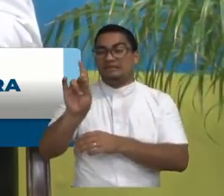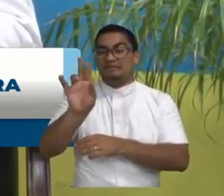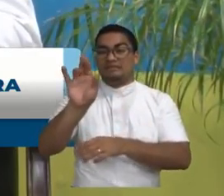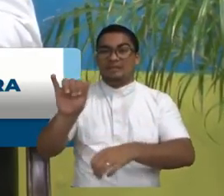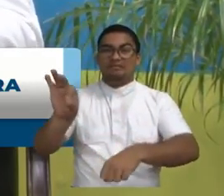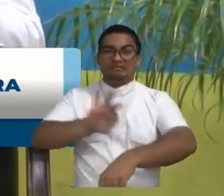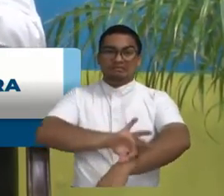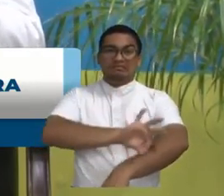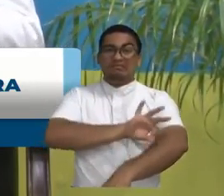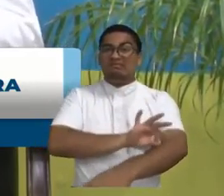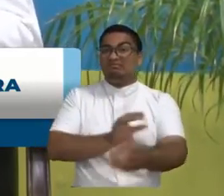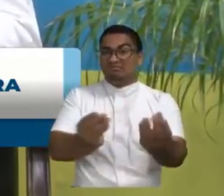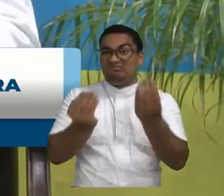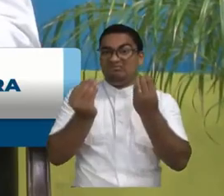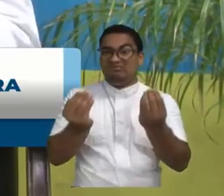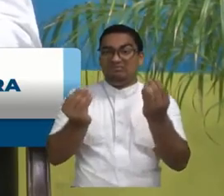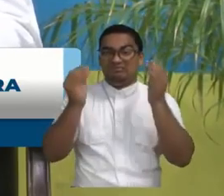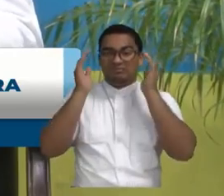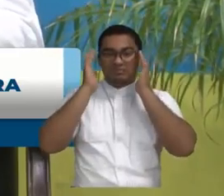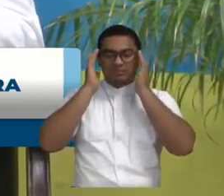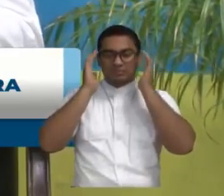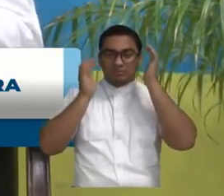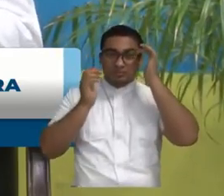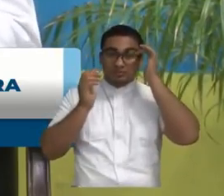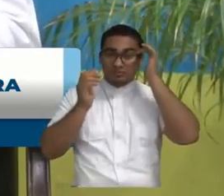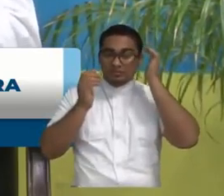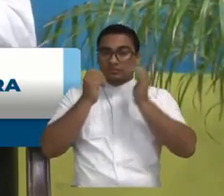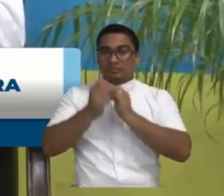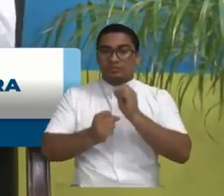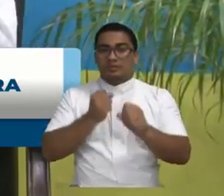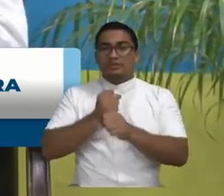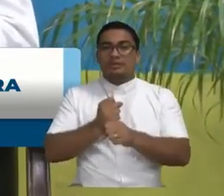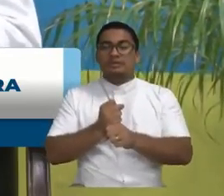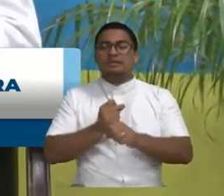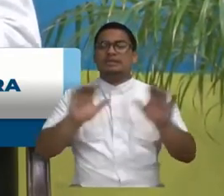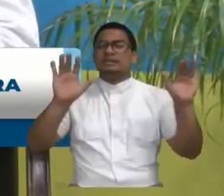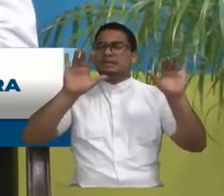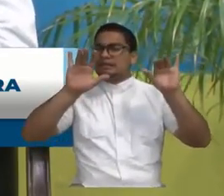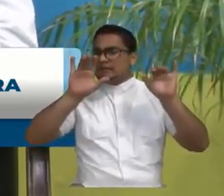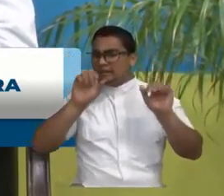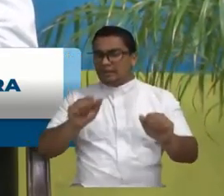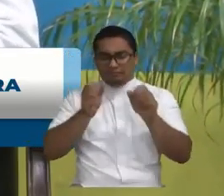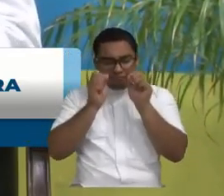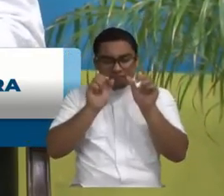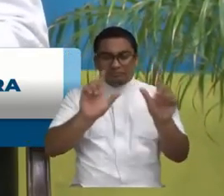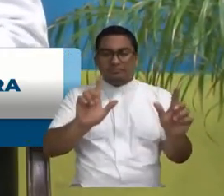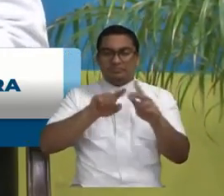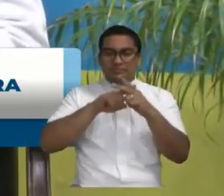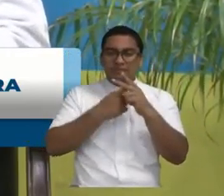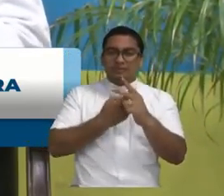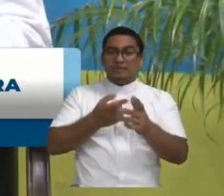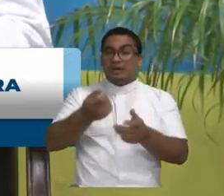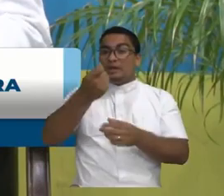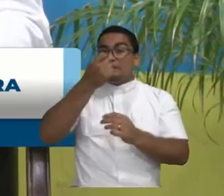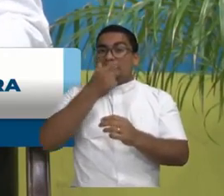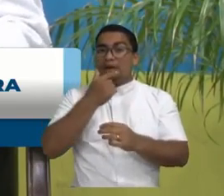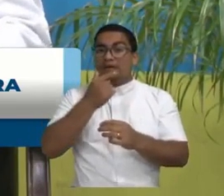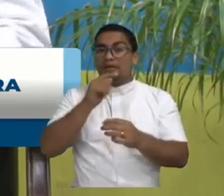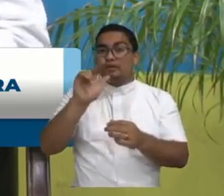con lepra, anuales. Una vez que se inicia el tratamiento, llega a reducirse